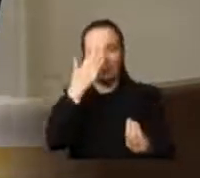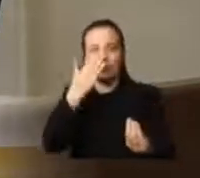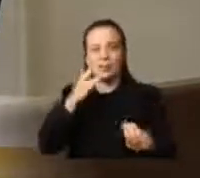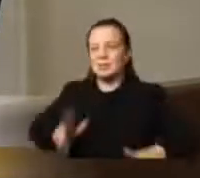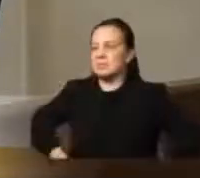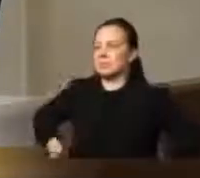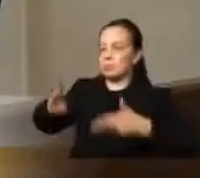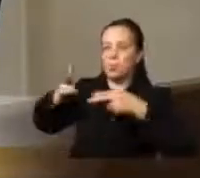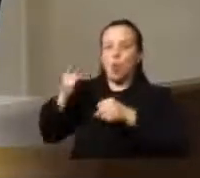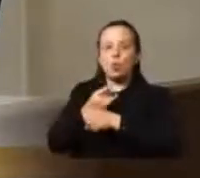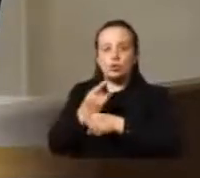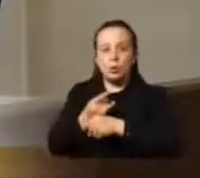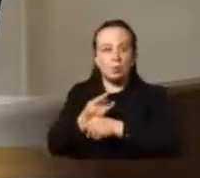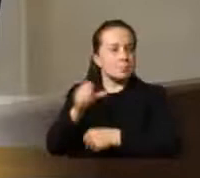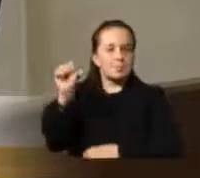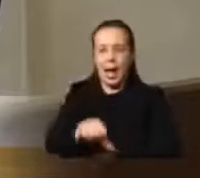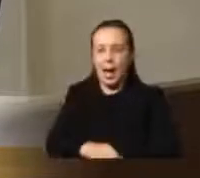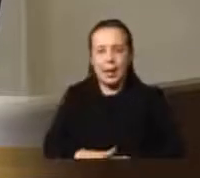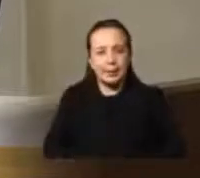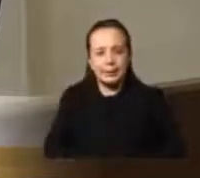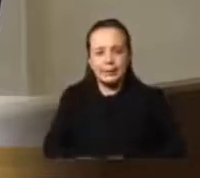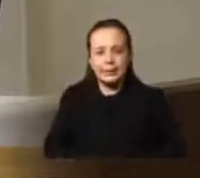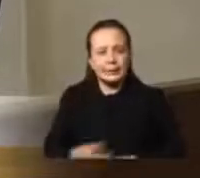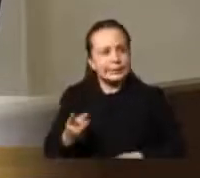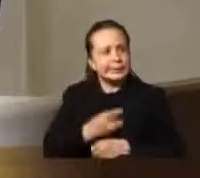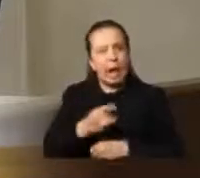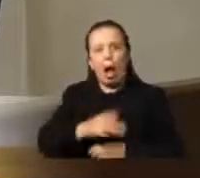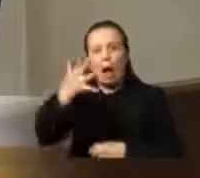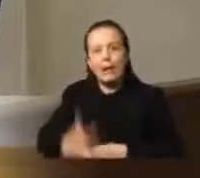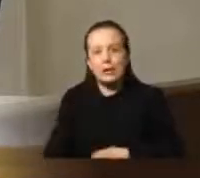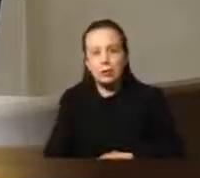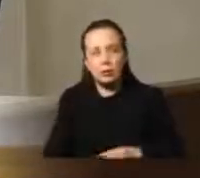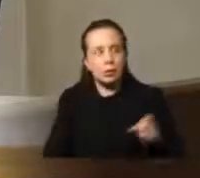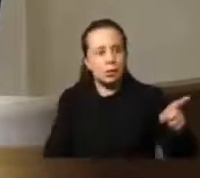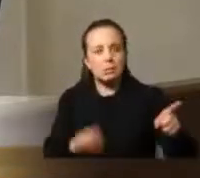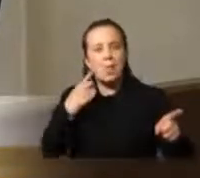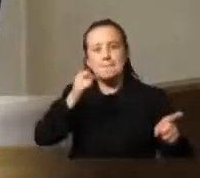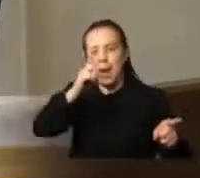las armas del Estado, de los procedimientos policiales,